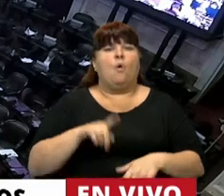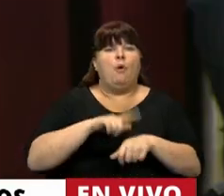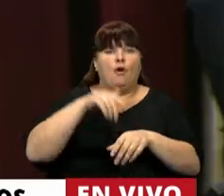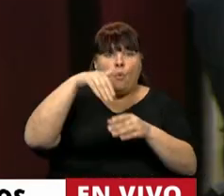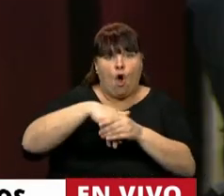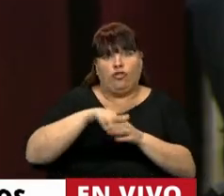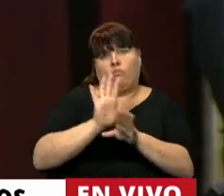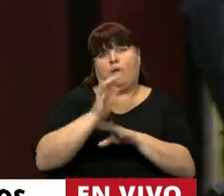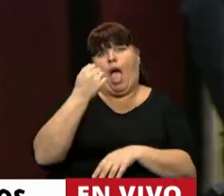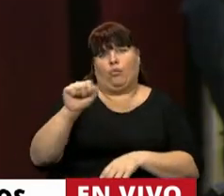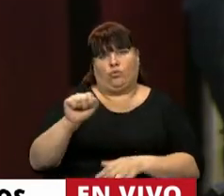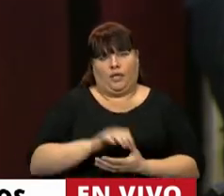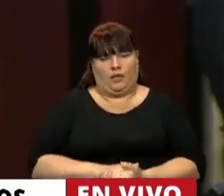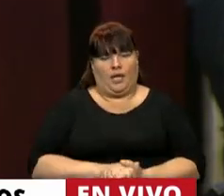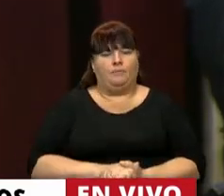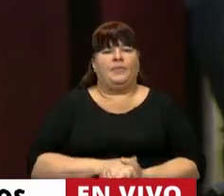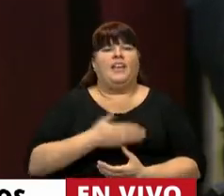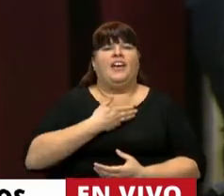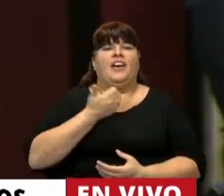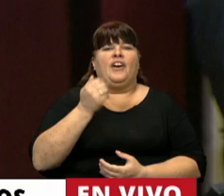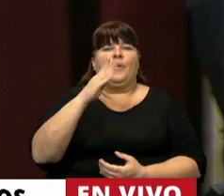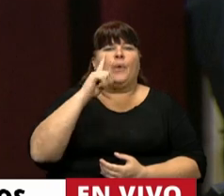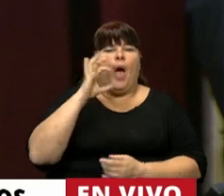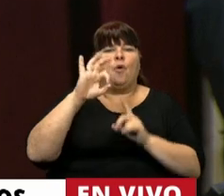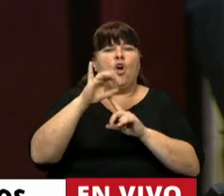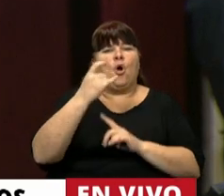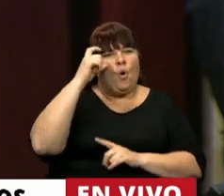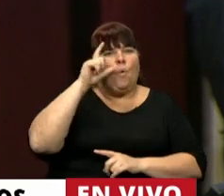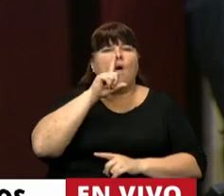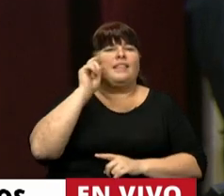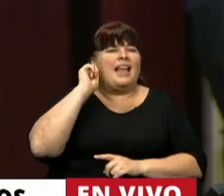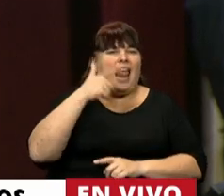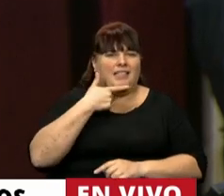Ausente a la hora de votar. Diputado Fabio José Quetglas.